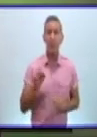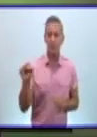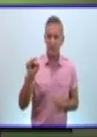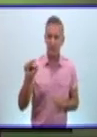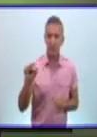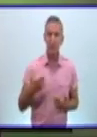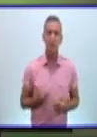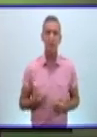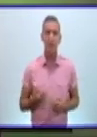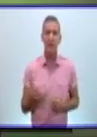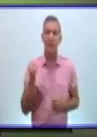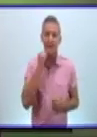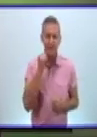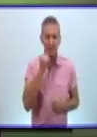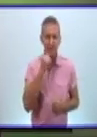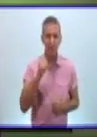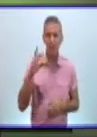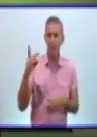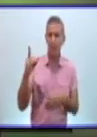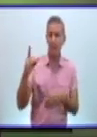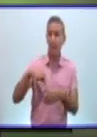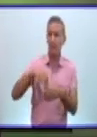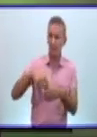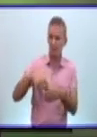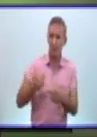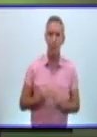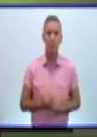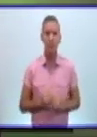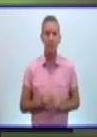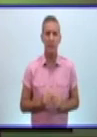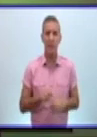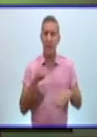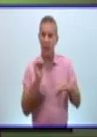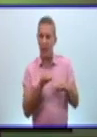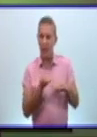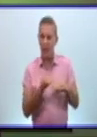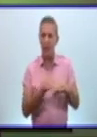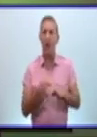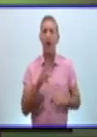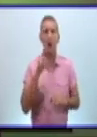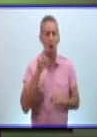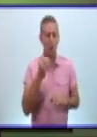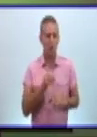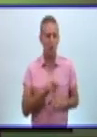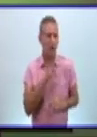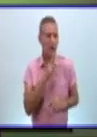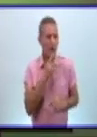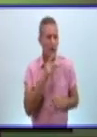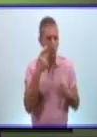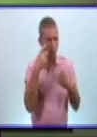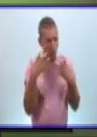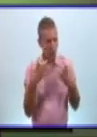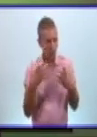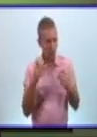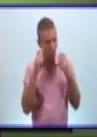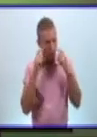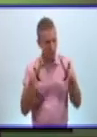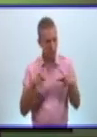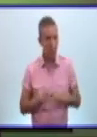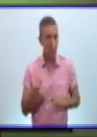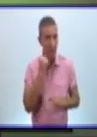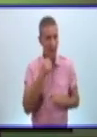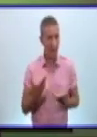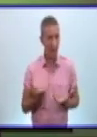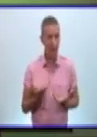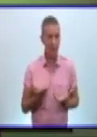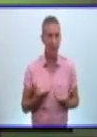disolver en sí. Recuerden siempre el ahorro del agua, de este recurso tan importante para la vida. Además, que